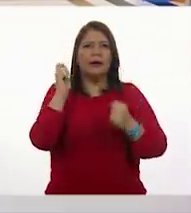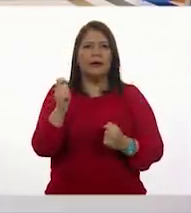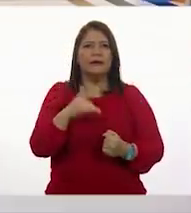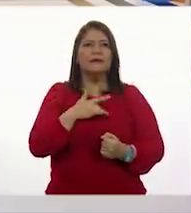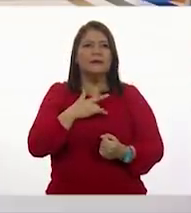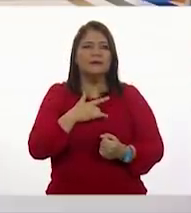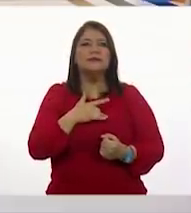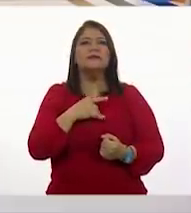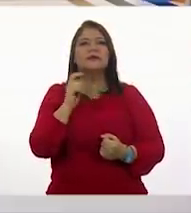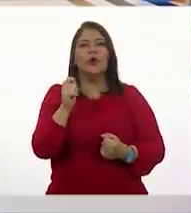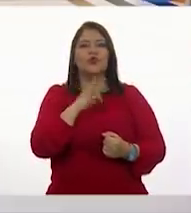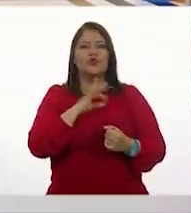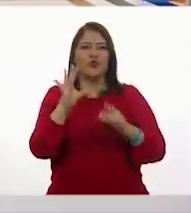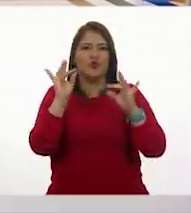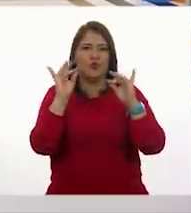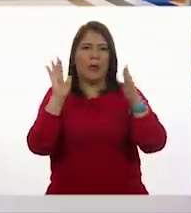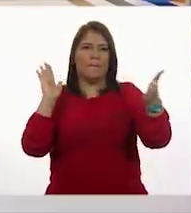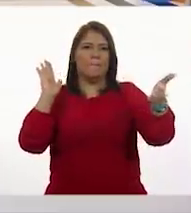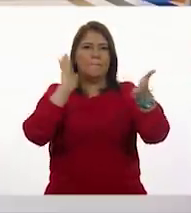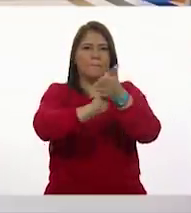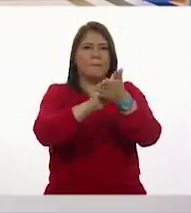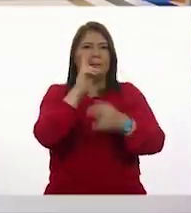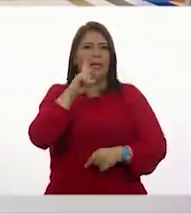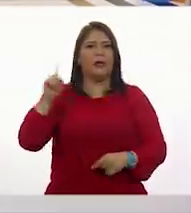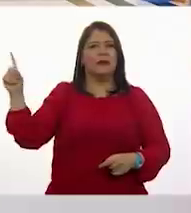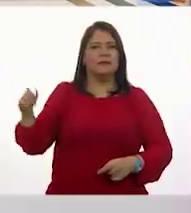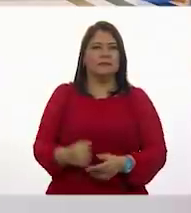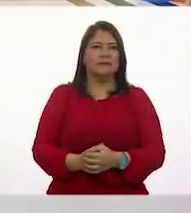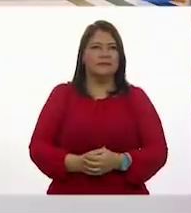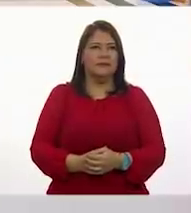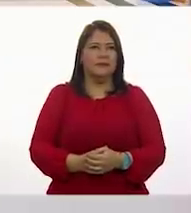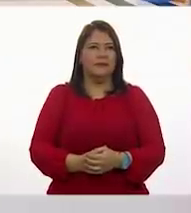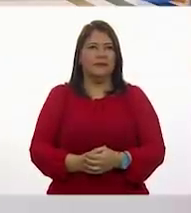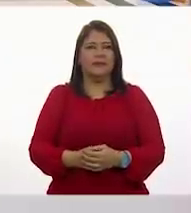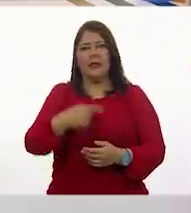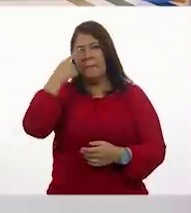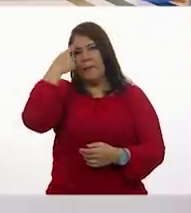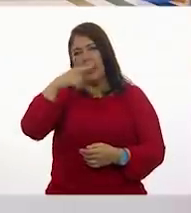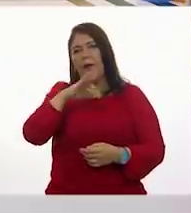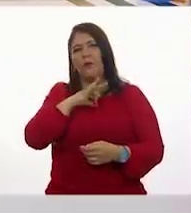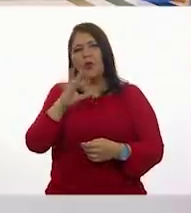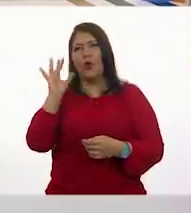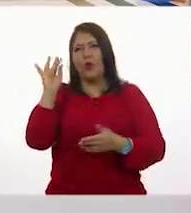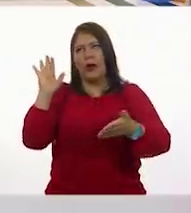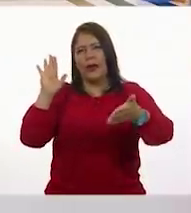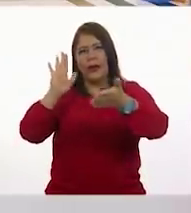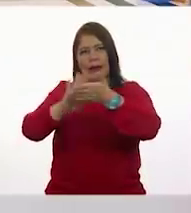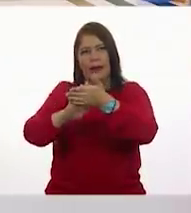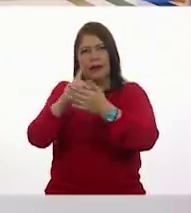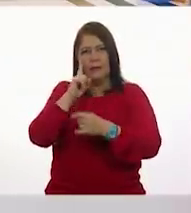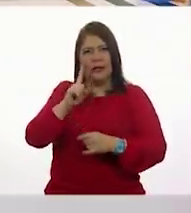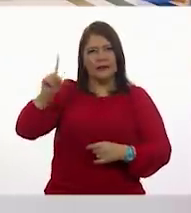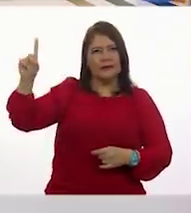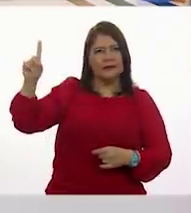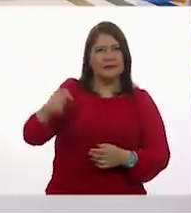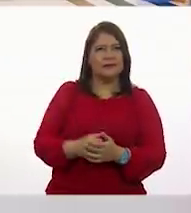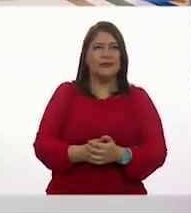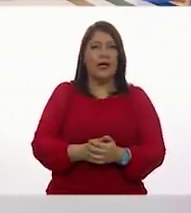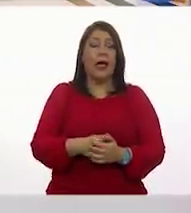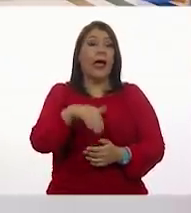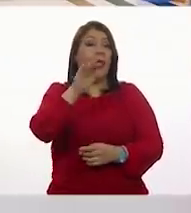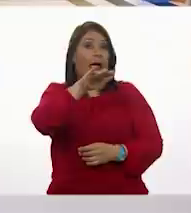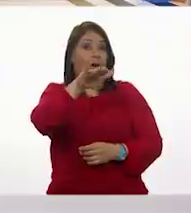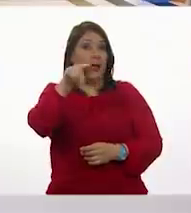voy a pegar. Le voy a poner un par de cintas para pegarlos aquí a un costado. Ah, y